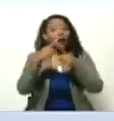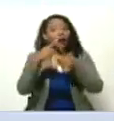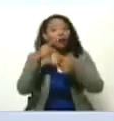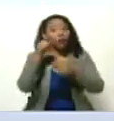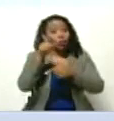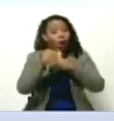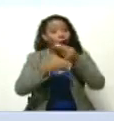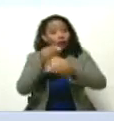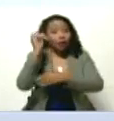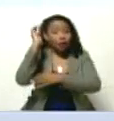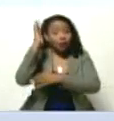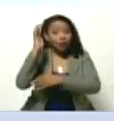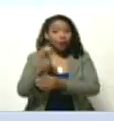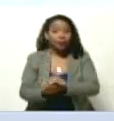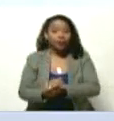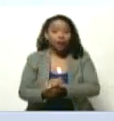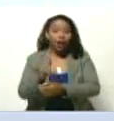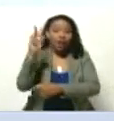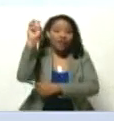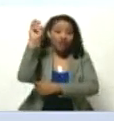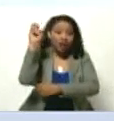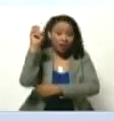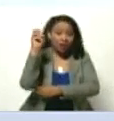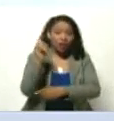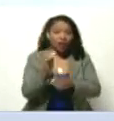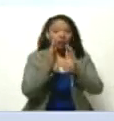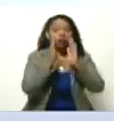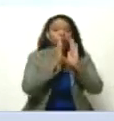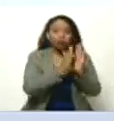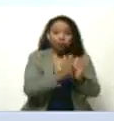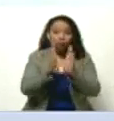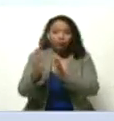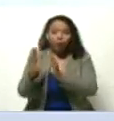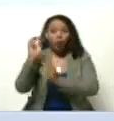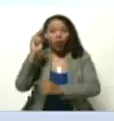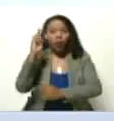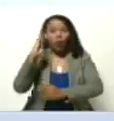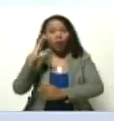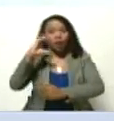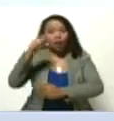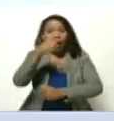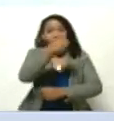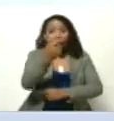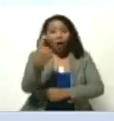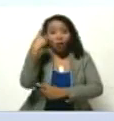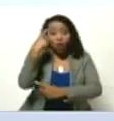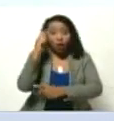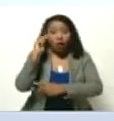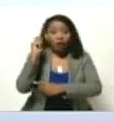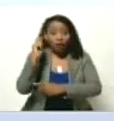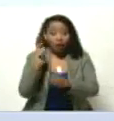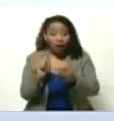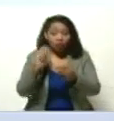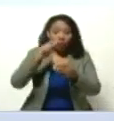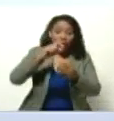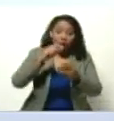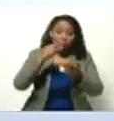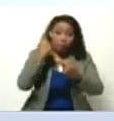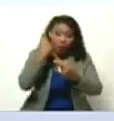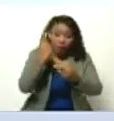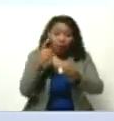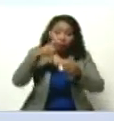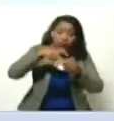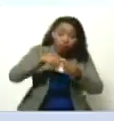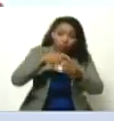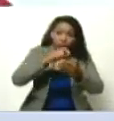la asamblea. Viernes, organización por VC. Luego que cada quien tenga la tarea, vamos